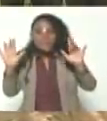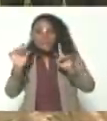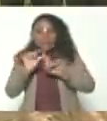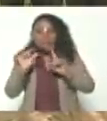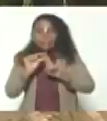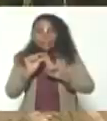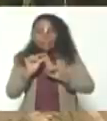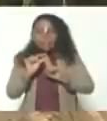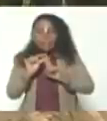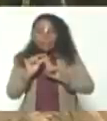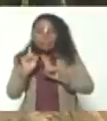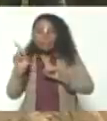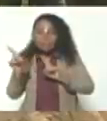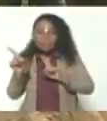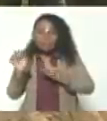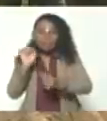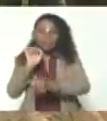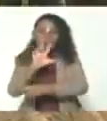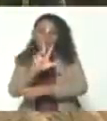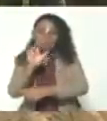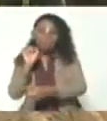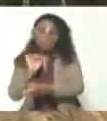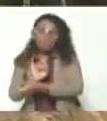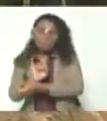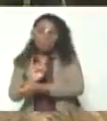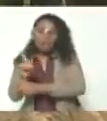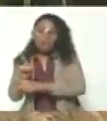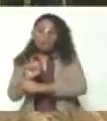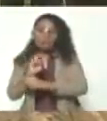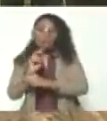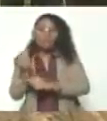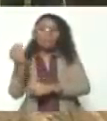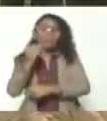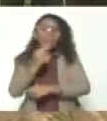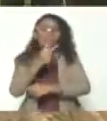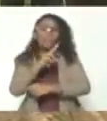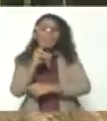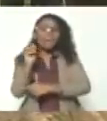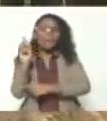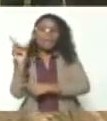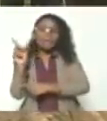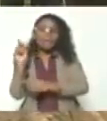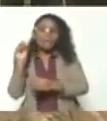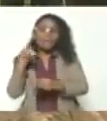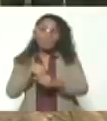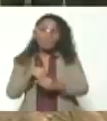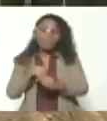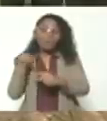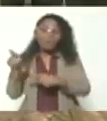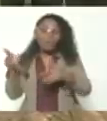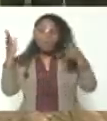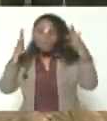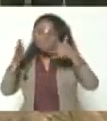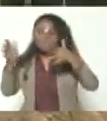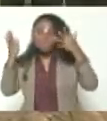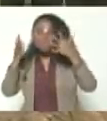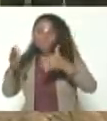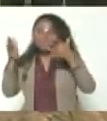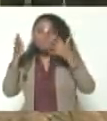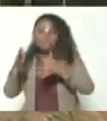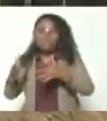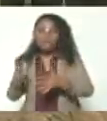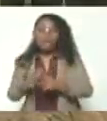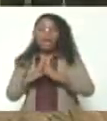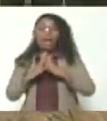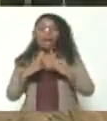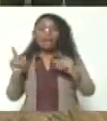de estos detenidos, son más de 20 los que habían estado aquí asesorando a